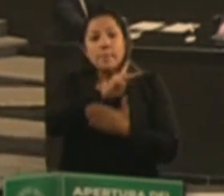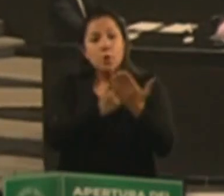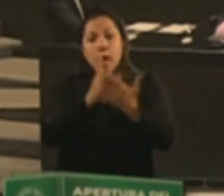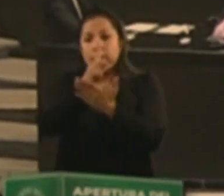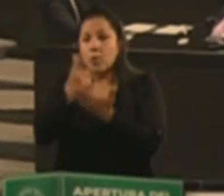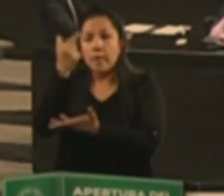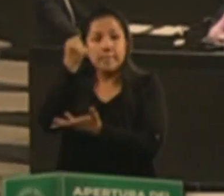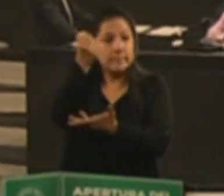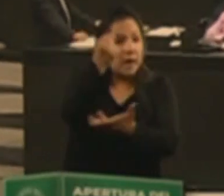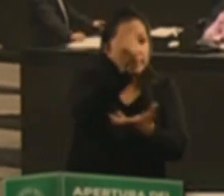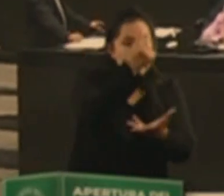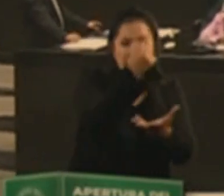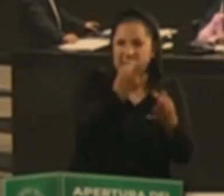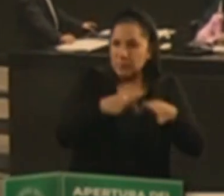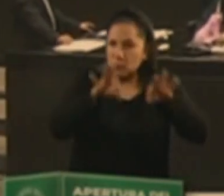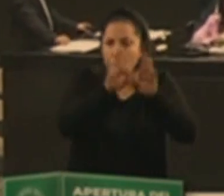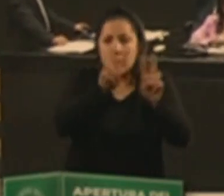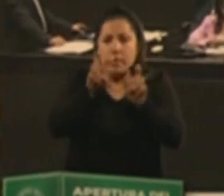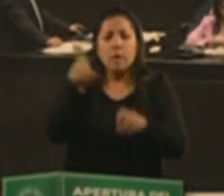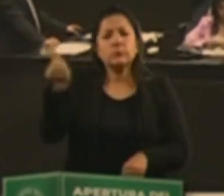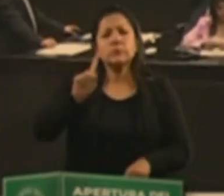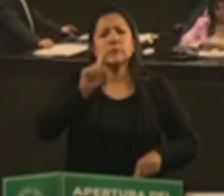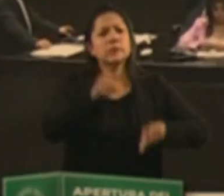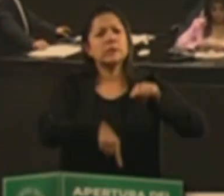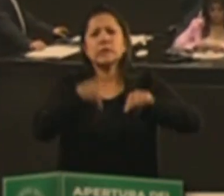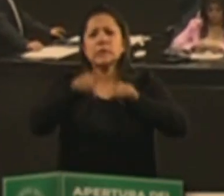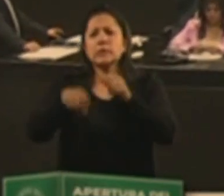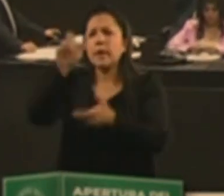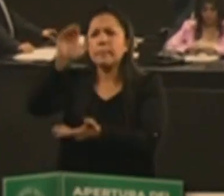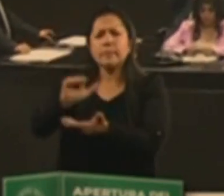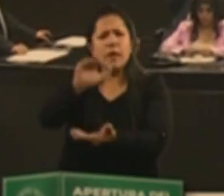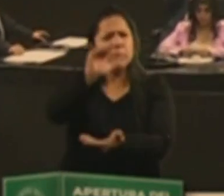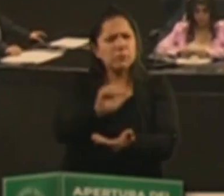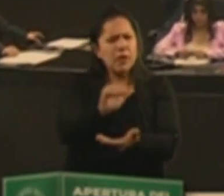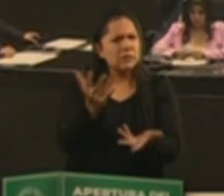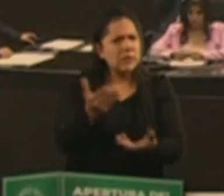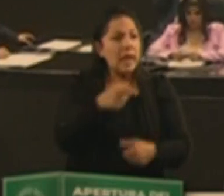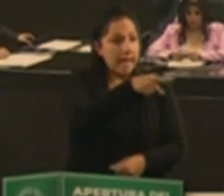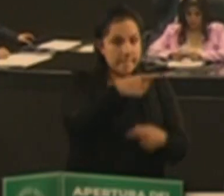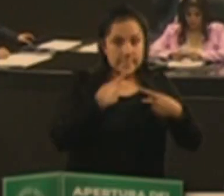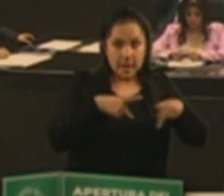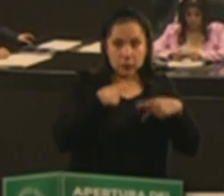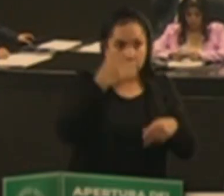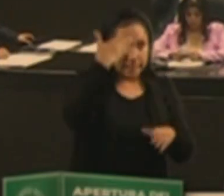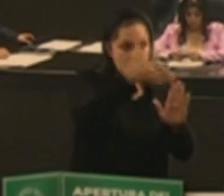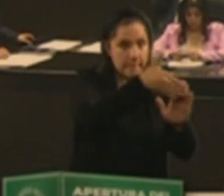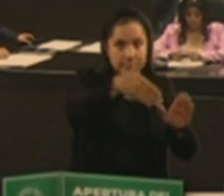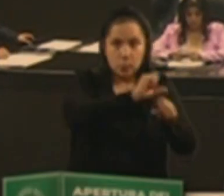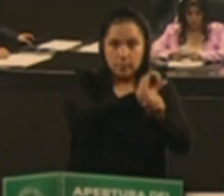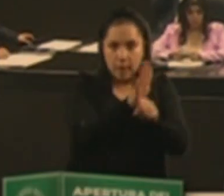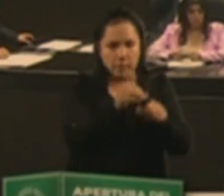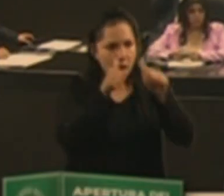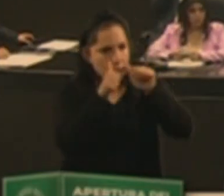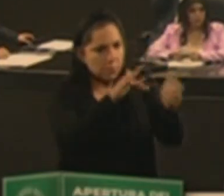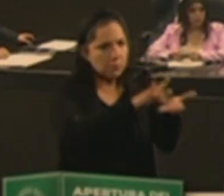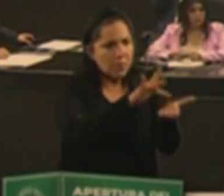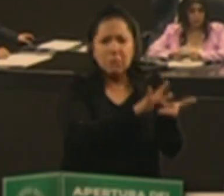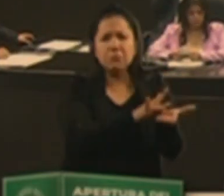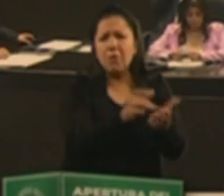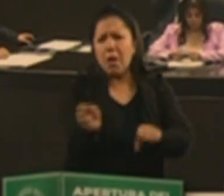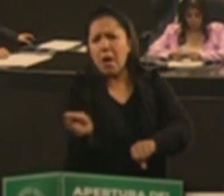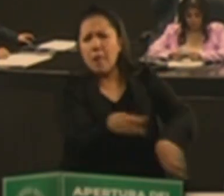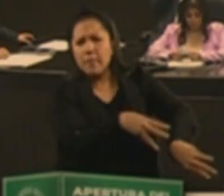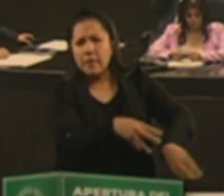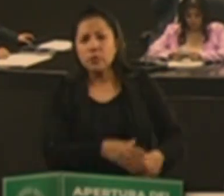Han abandonado a la gente en medio de la pandemia. Han provocado la mayor inflación que